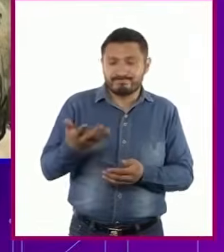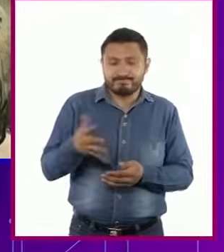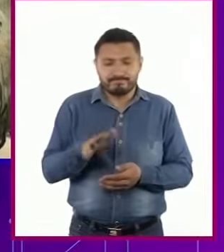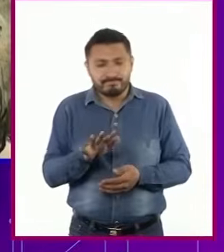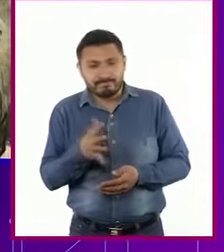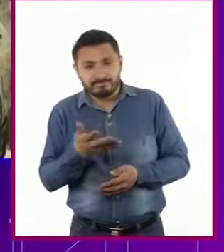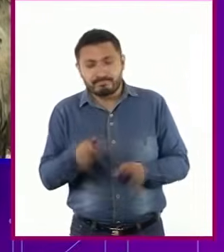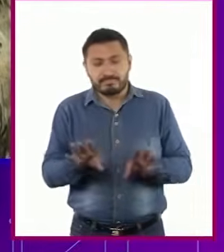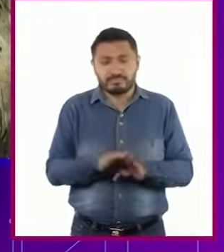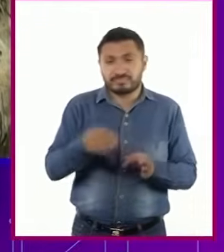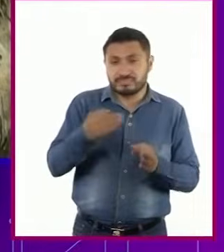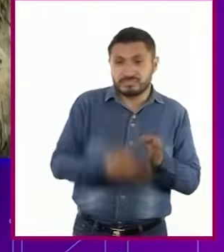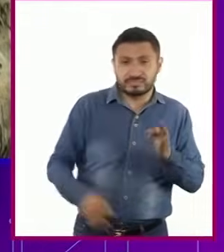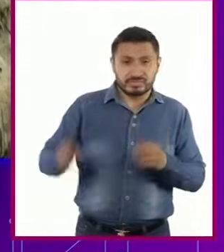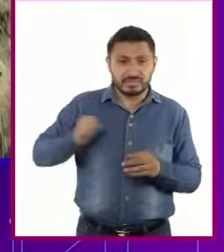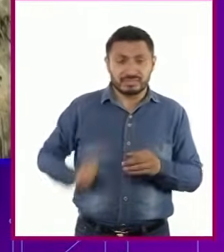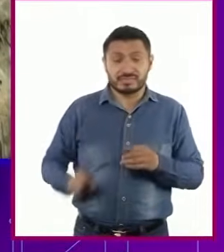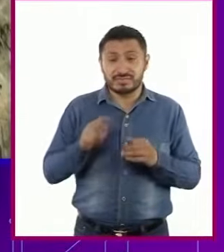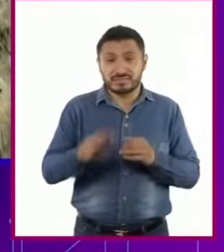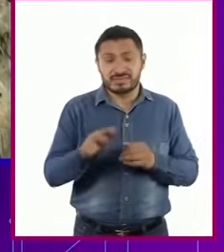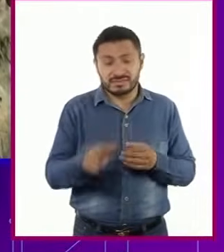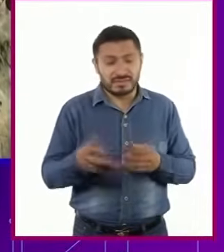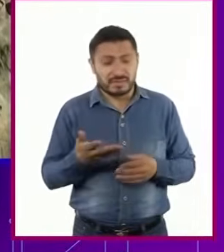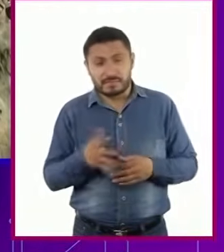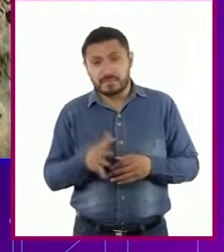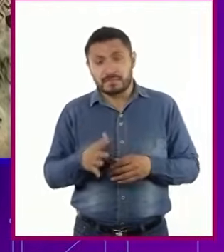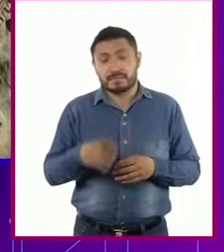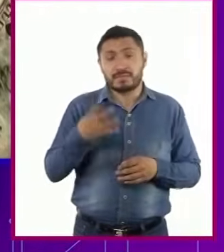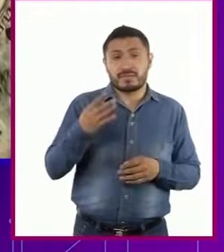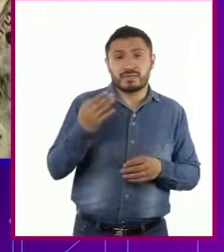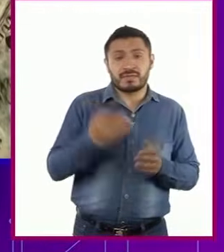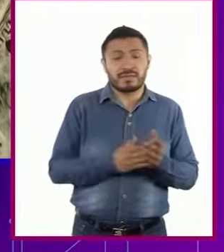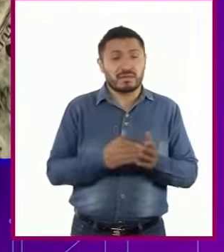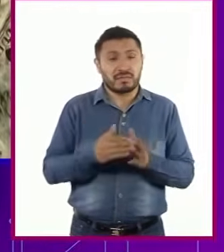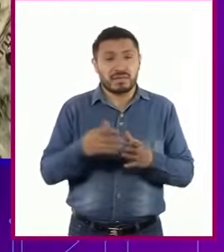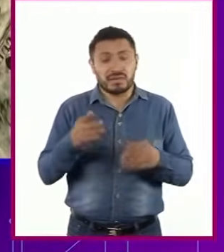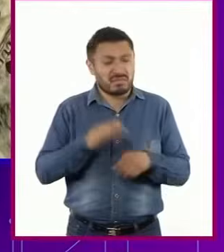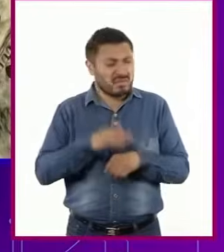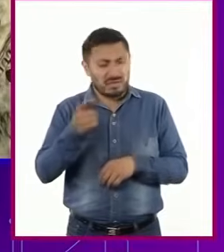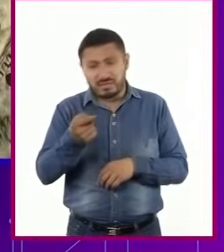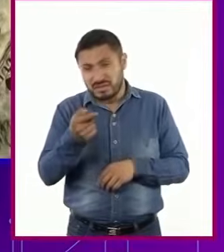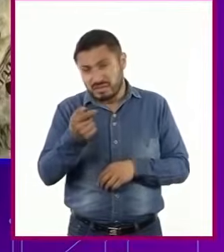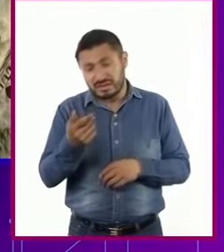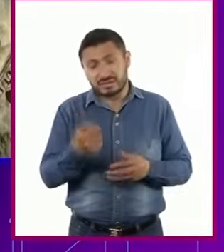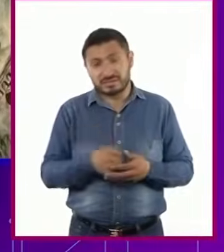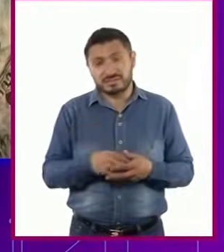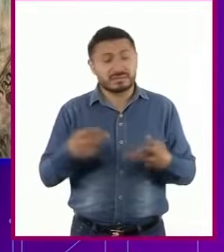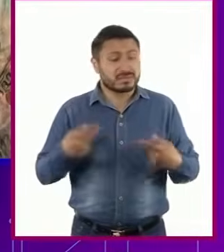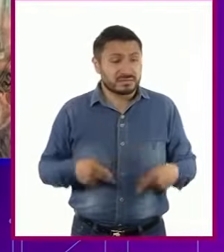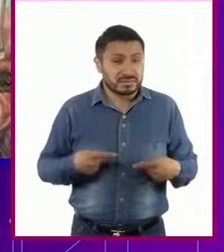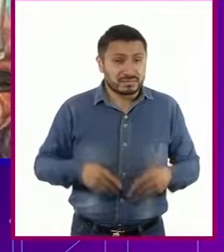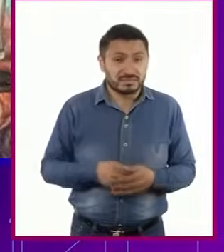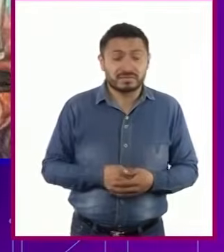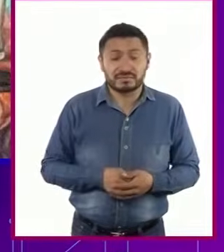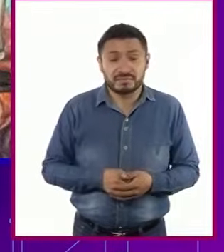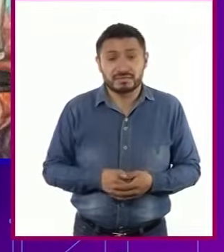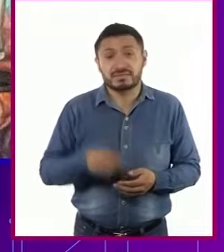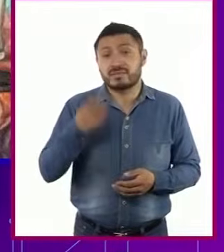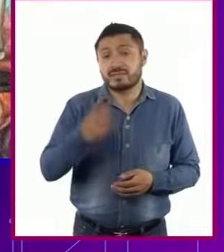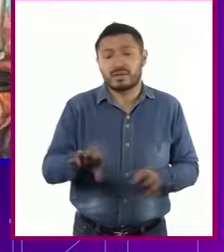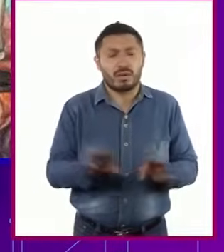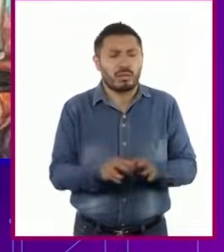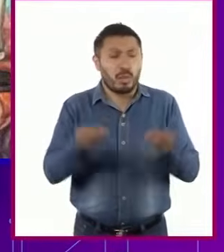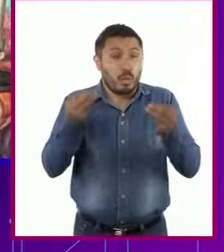que a finales del siglo XVIII pues había algo más de 4 millones de pobladores. Entonces esto es muy